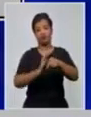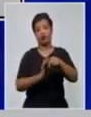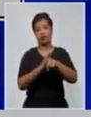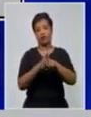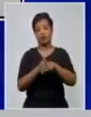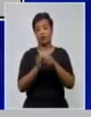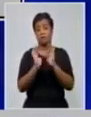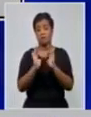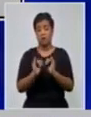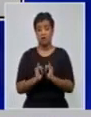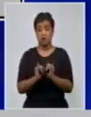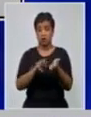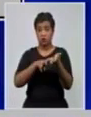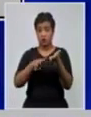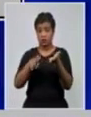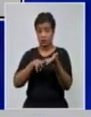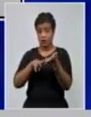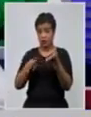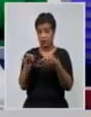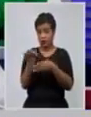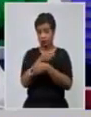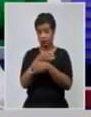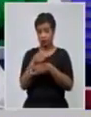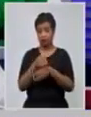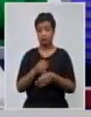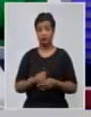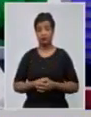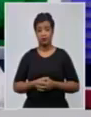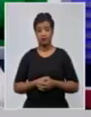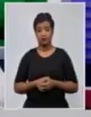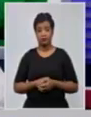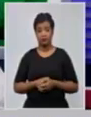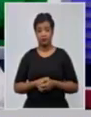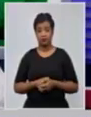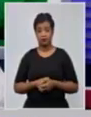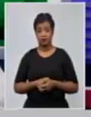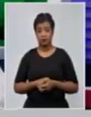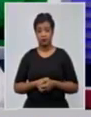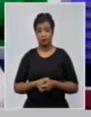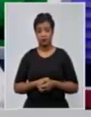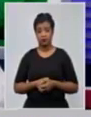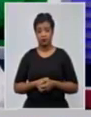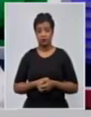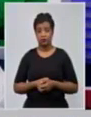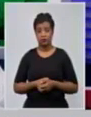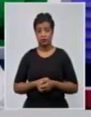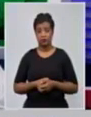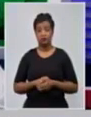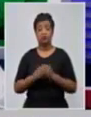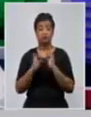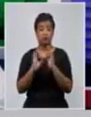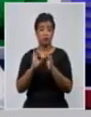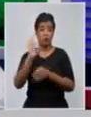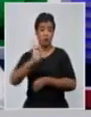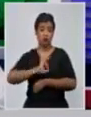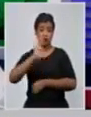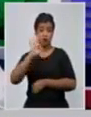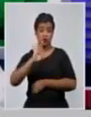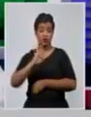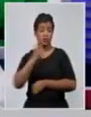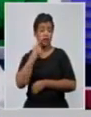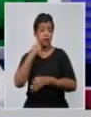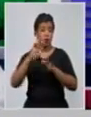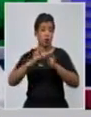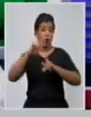este comportamiento por provincia de los casos autóctonos, que es lo que pesa la tasa de incidencia, pues Guantánamo se